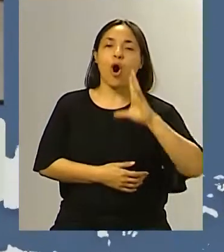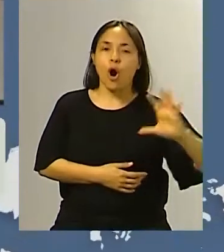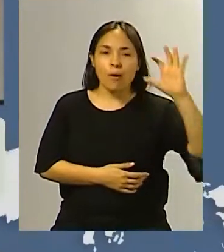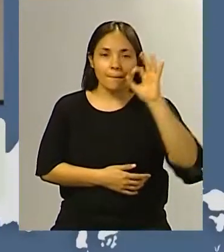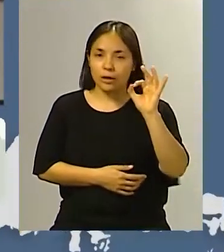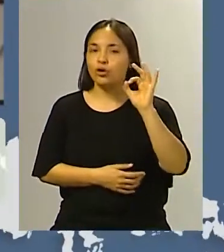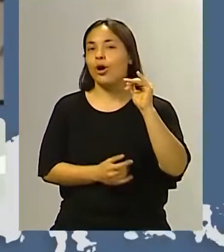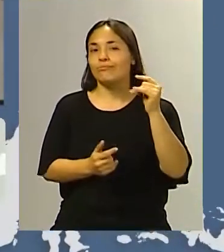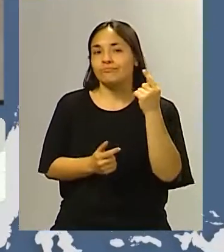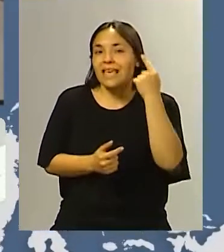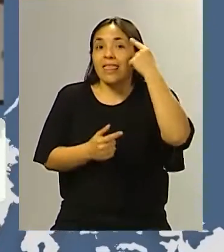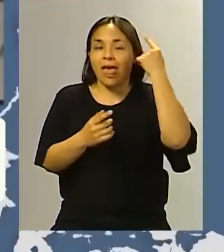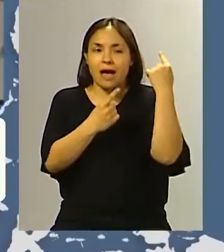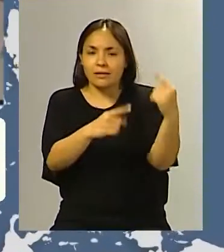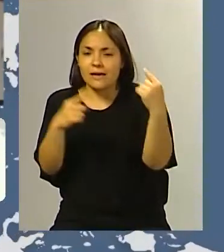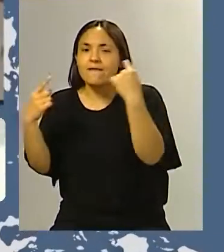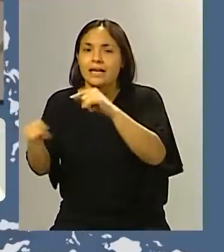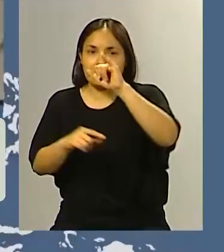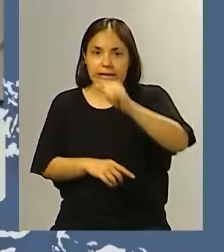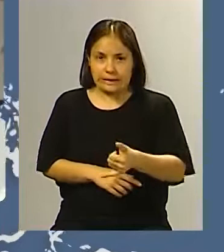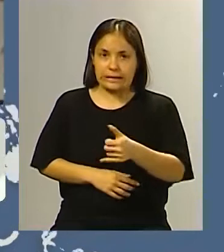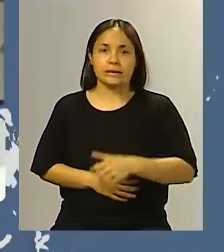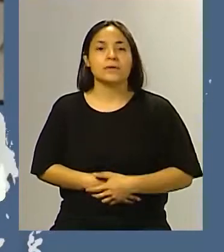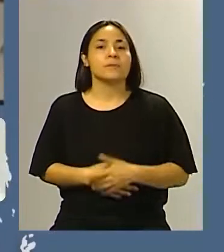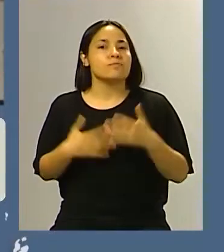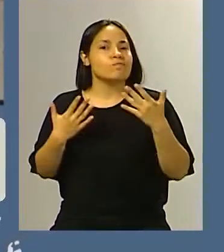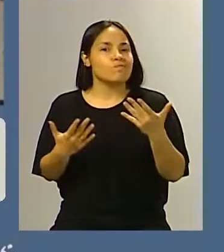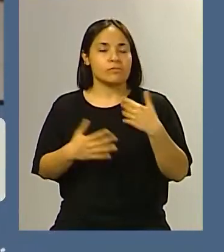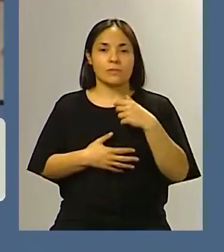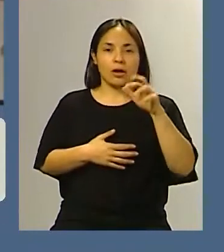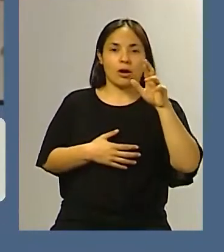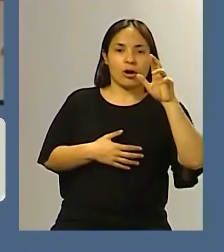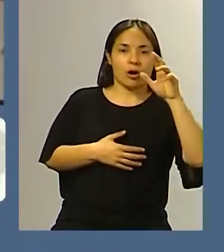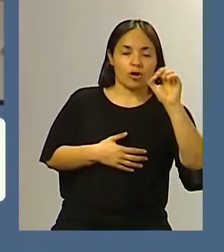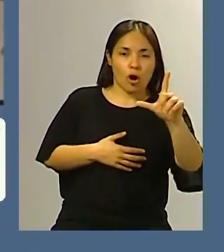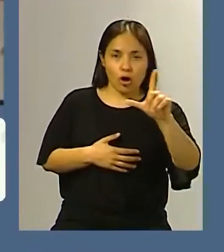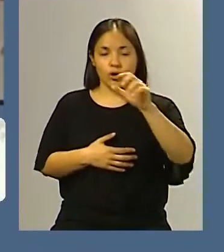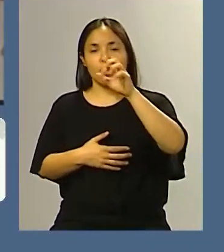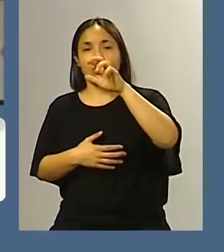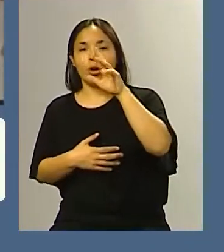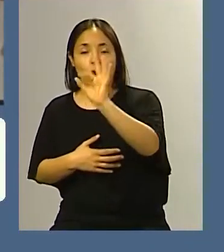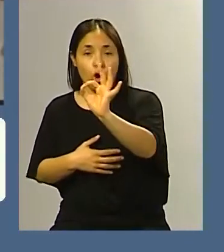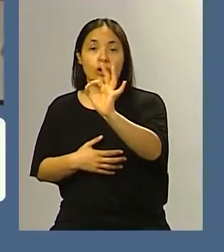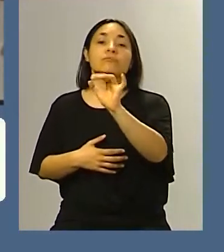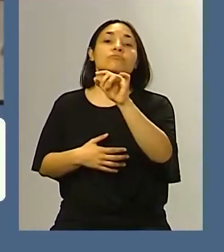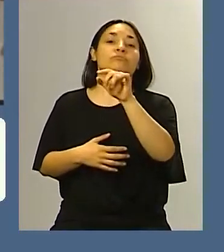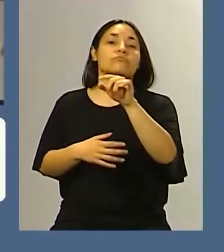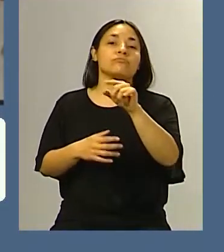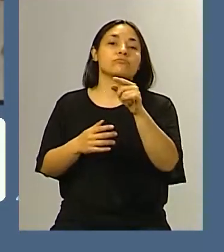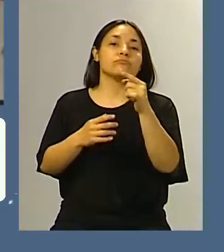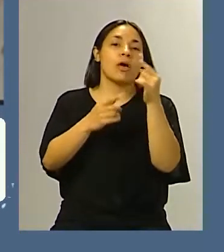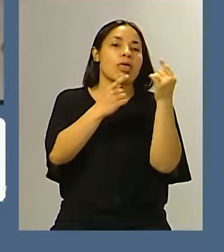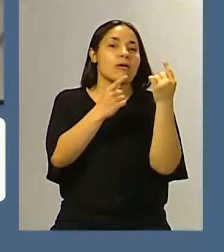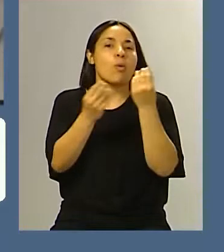sectores. ¿Cuál es el rol que cumplen los líderes ideológicos y sobre todo los líderes religiosos en esta elección que